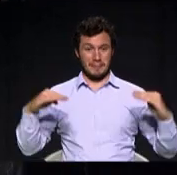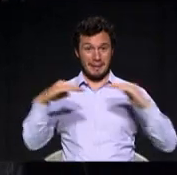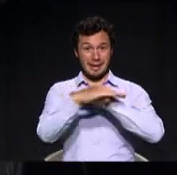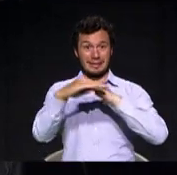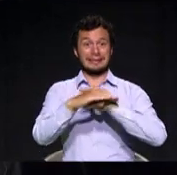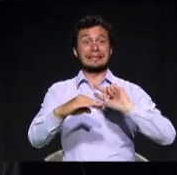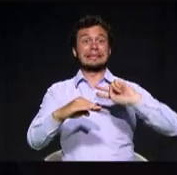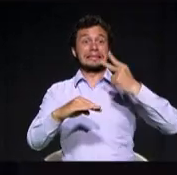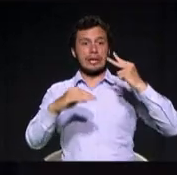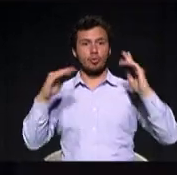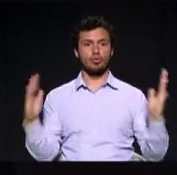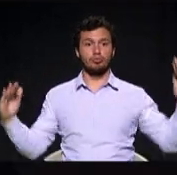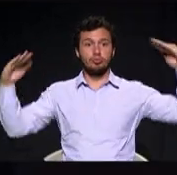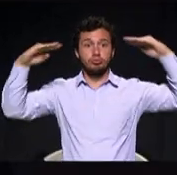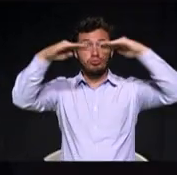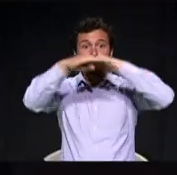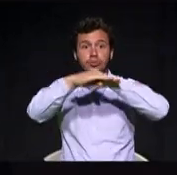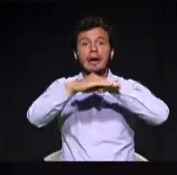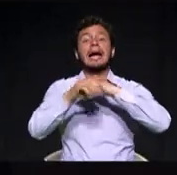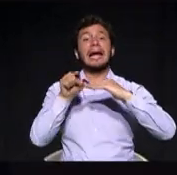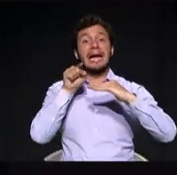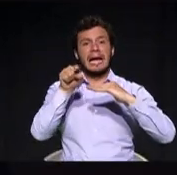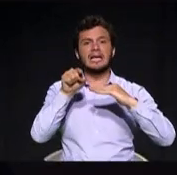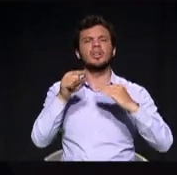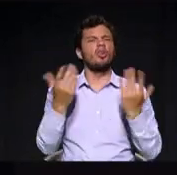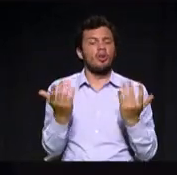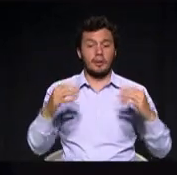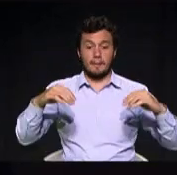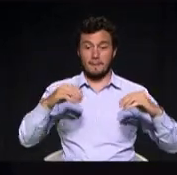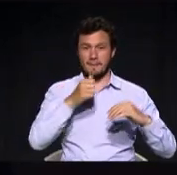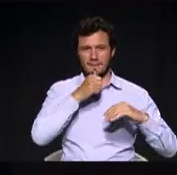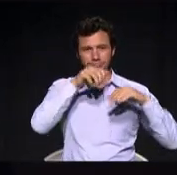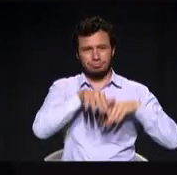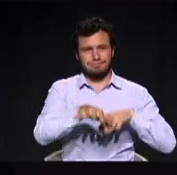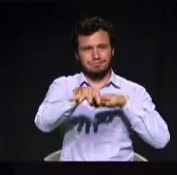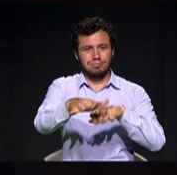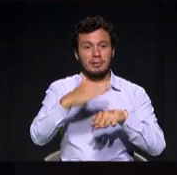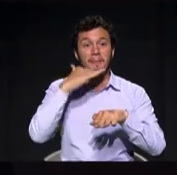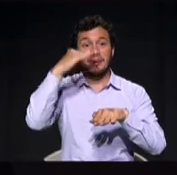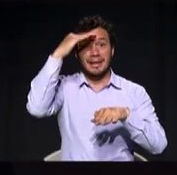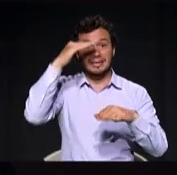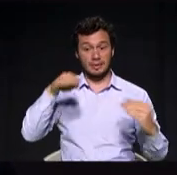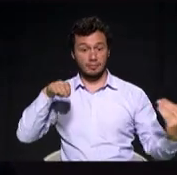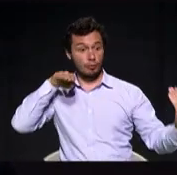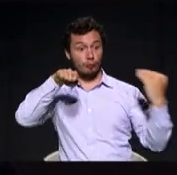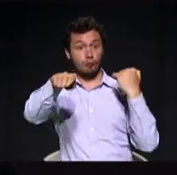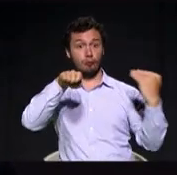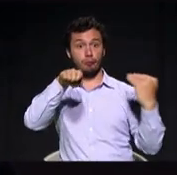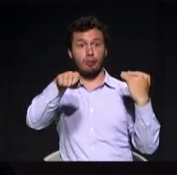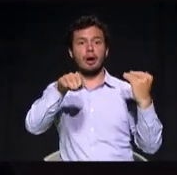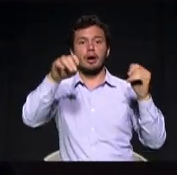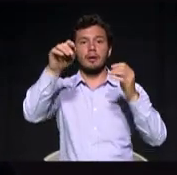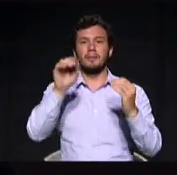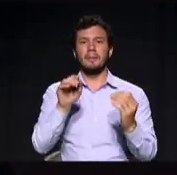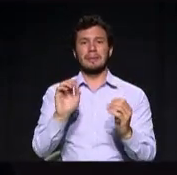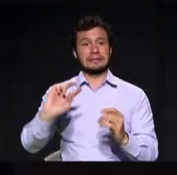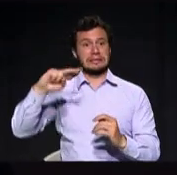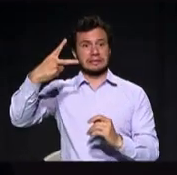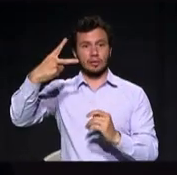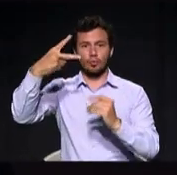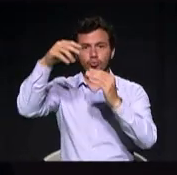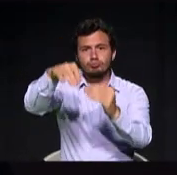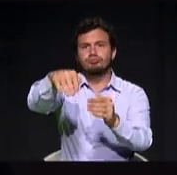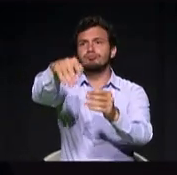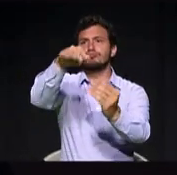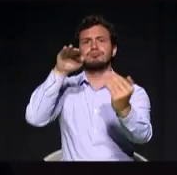tenemos urgente al lado y lado del río medellín tenemos que construir los segundos pisos para la ciudad eso no va a generar empleo y oportunidades es